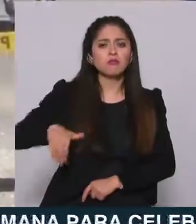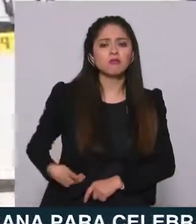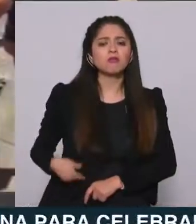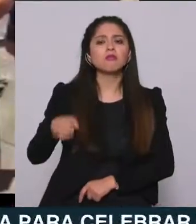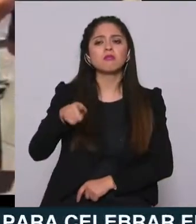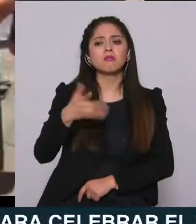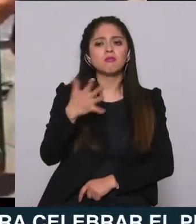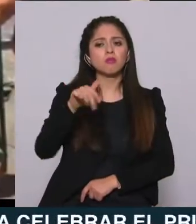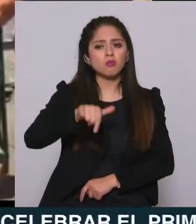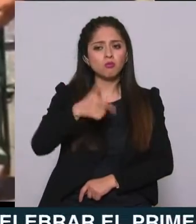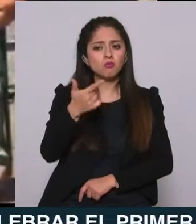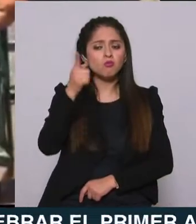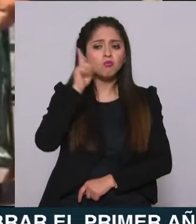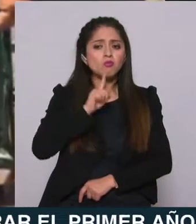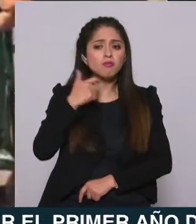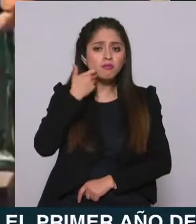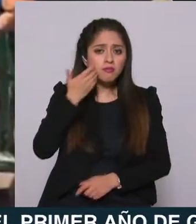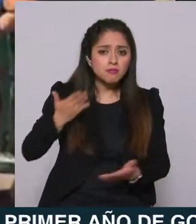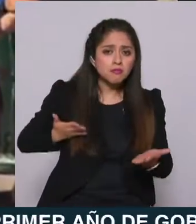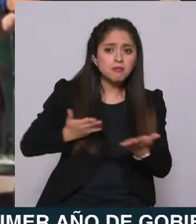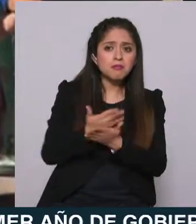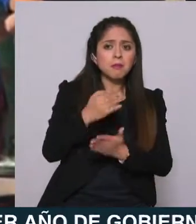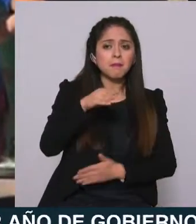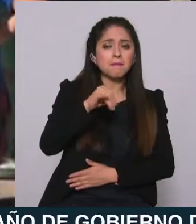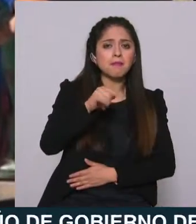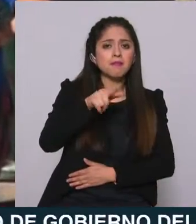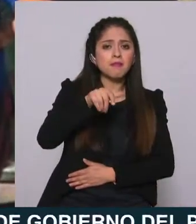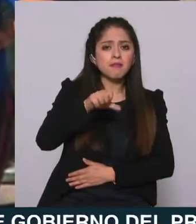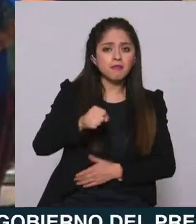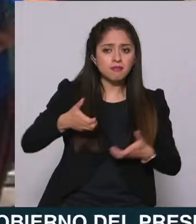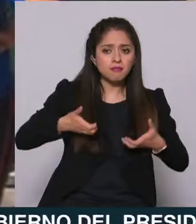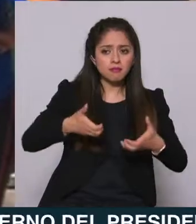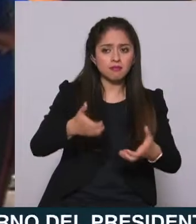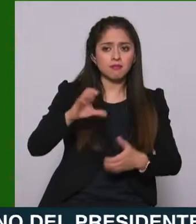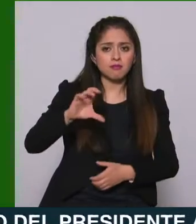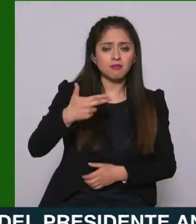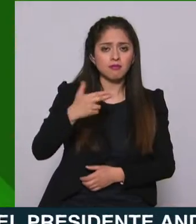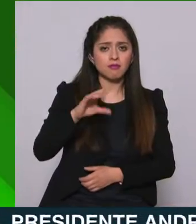del mediodía cuando la mujer intentó cruzar Avenida Minas, a la altura de calle Chicago.